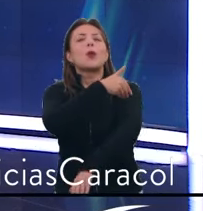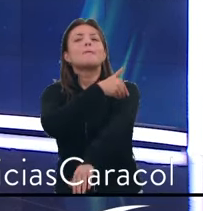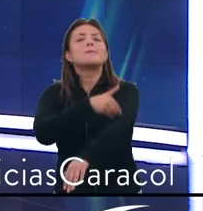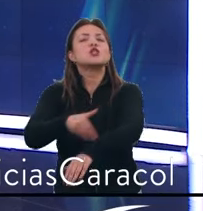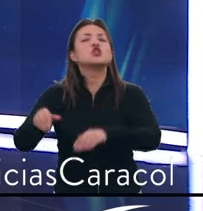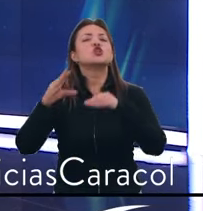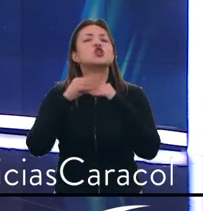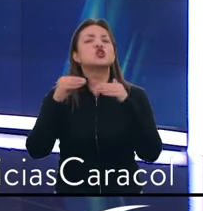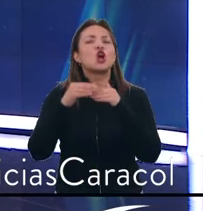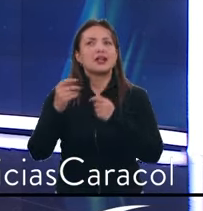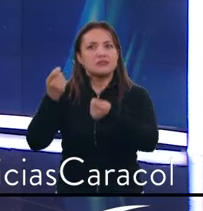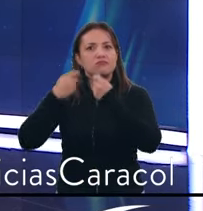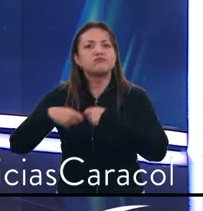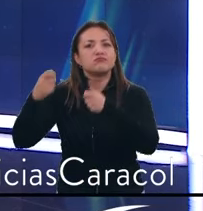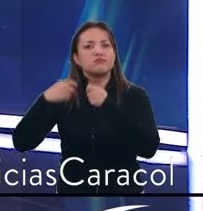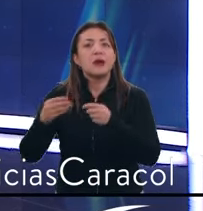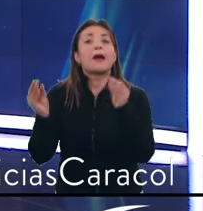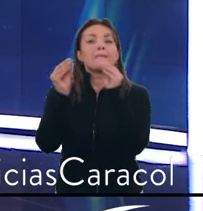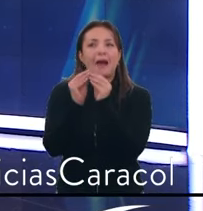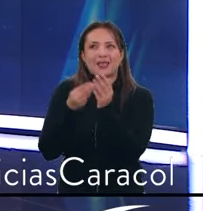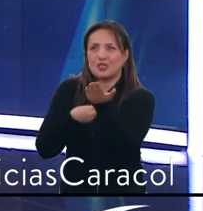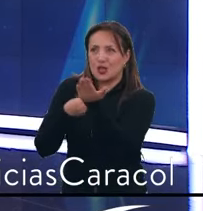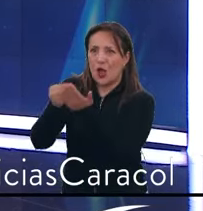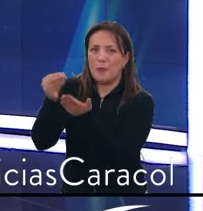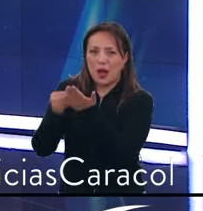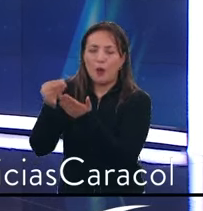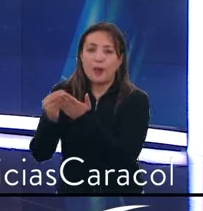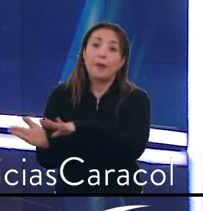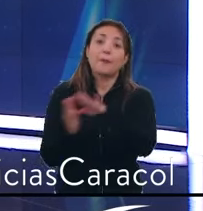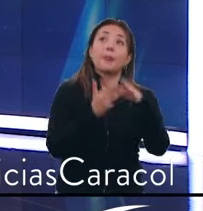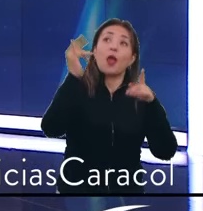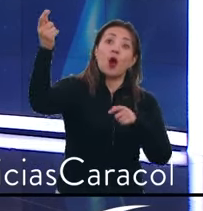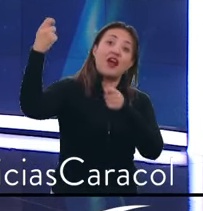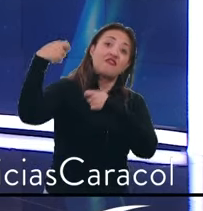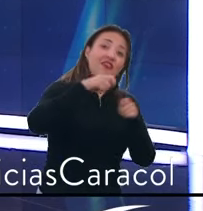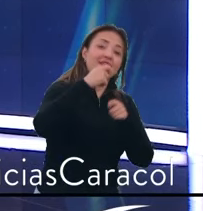dólares más lo que comprábamos. Ahora ellos nos venden